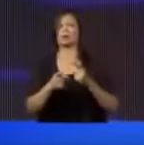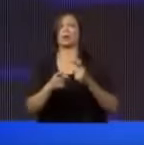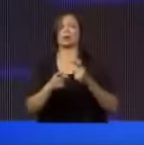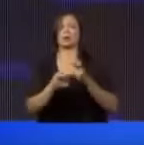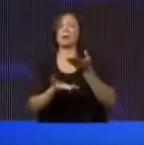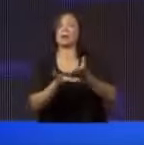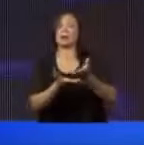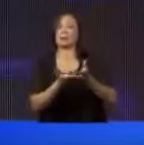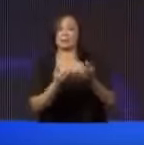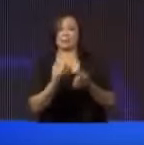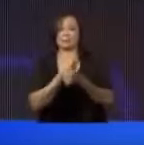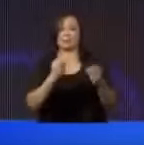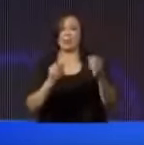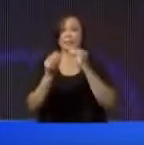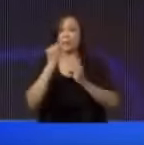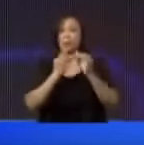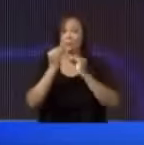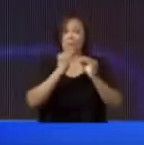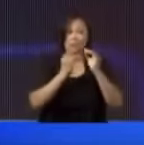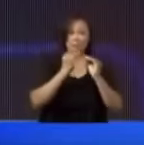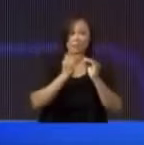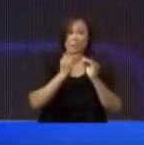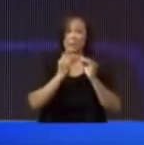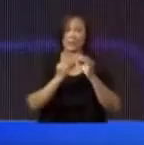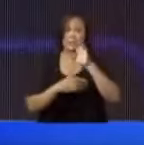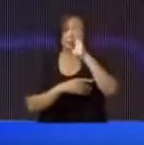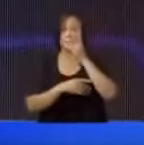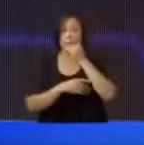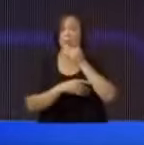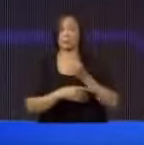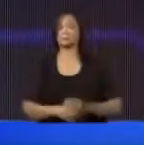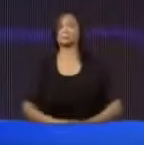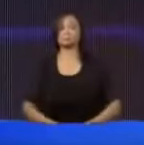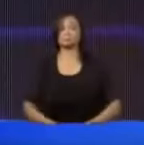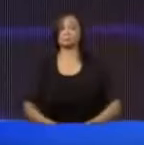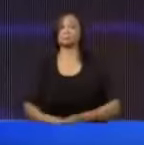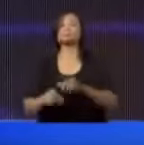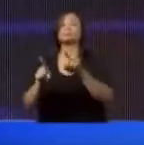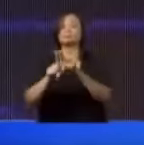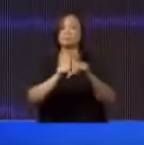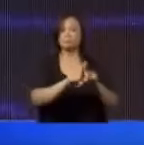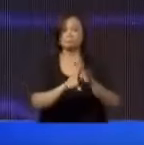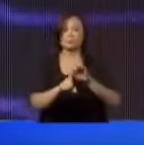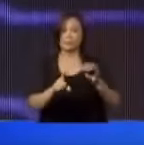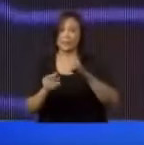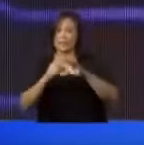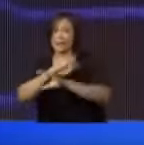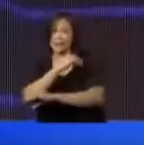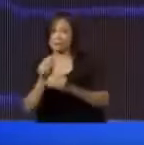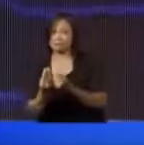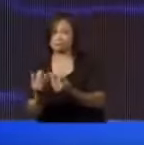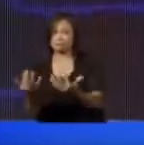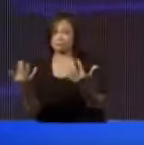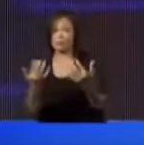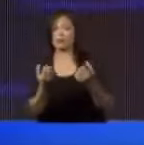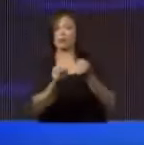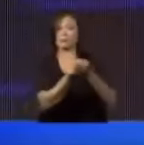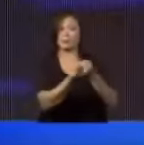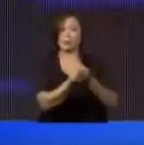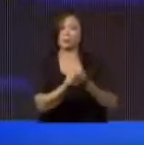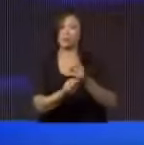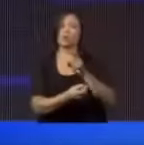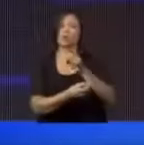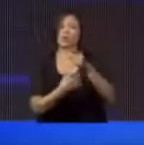para poder garantizar la seguridad alimentaria en la República Dominicana. Además del sector agropecuario, por supuesto, apoyo a los